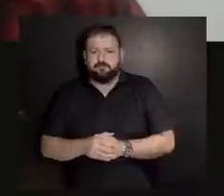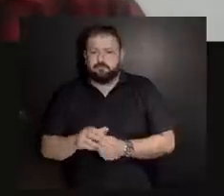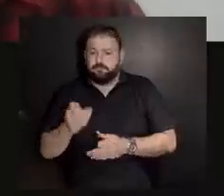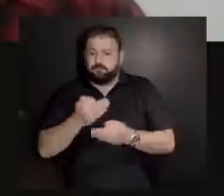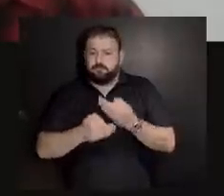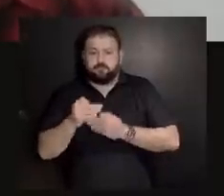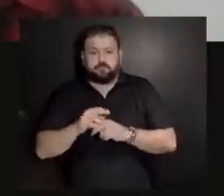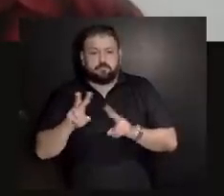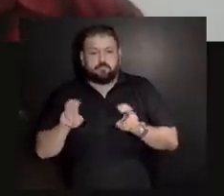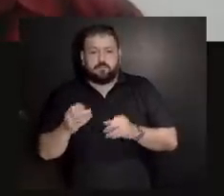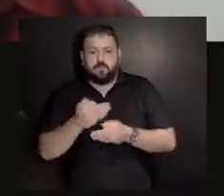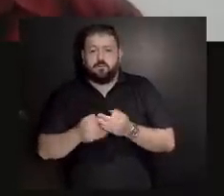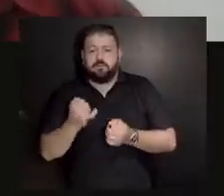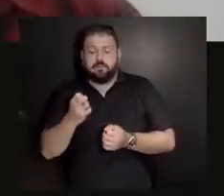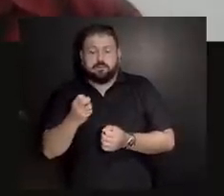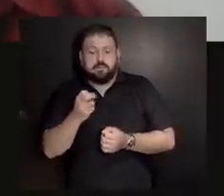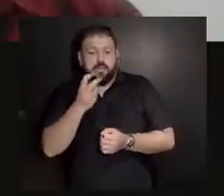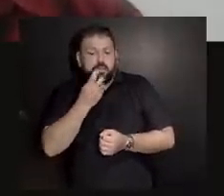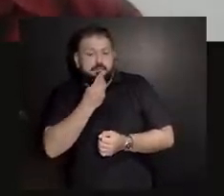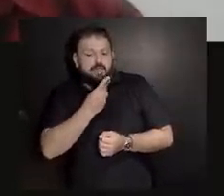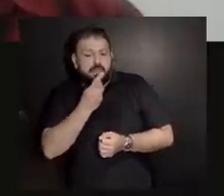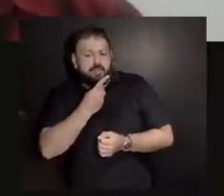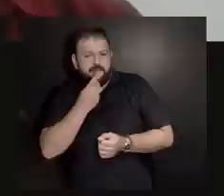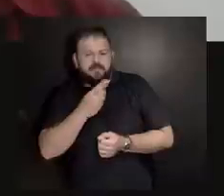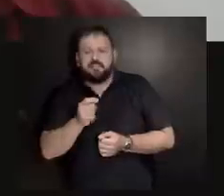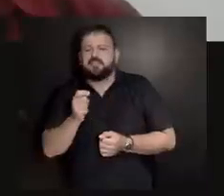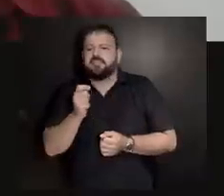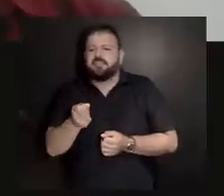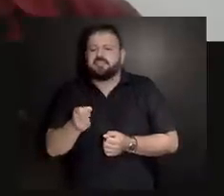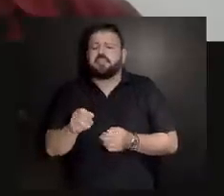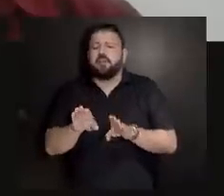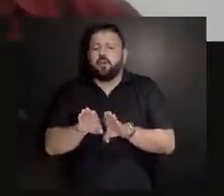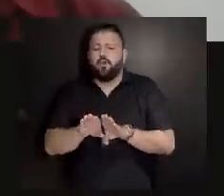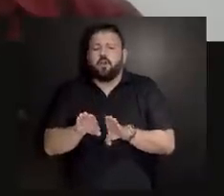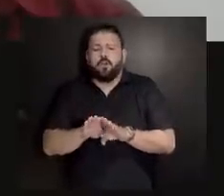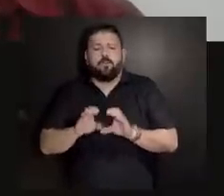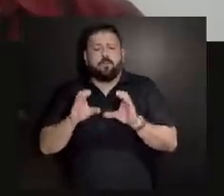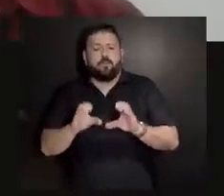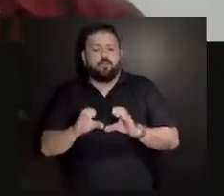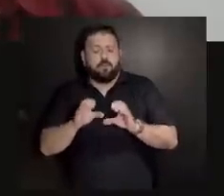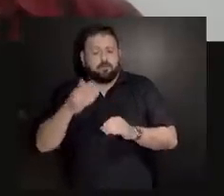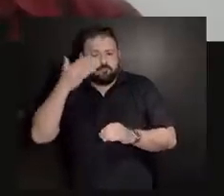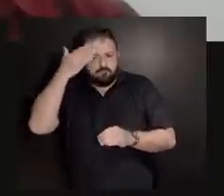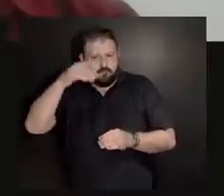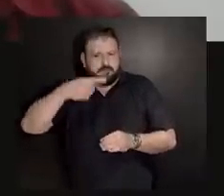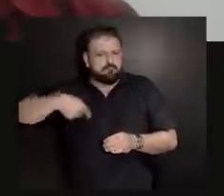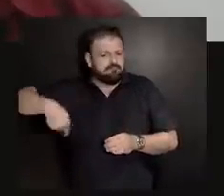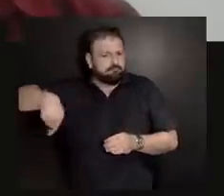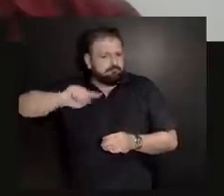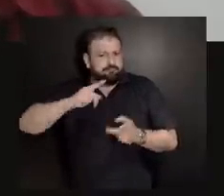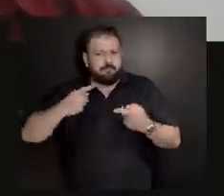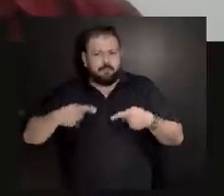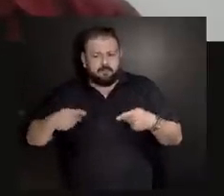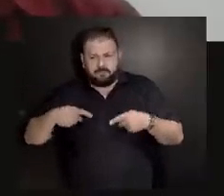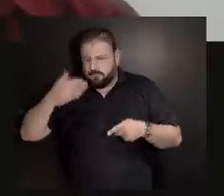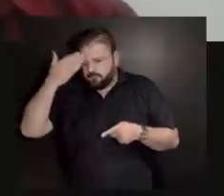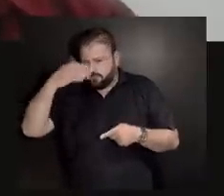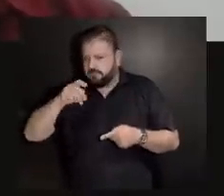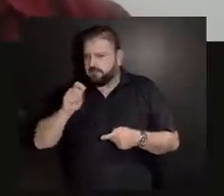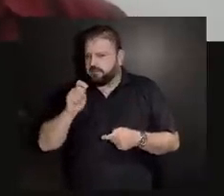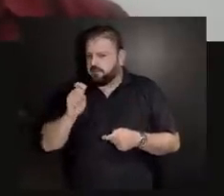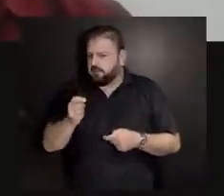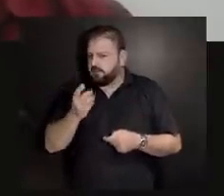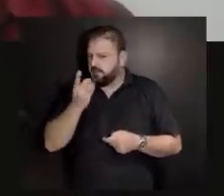lo mencionaban, es diabetes, qué es y cómo cuidarla. Si bien ya es una enfermedad que todos conocemos, o sea, la tenemos